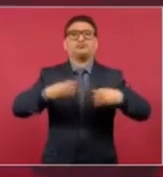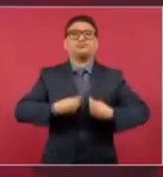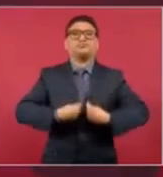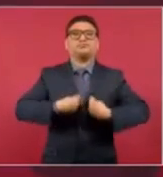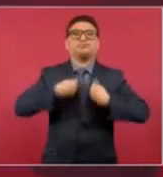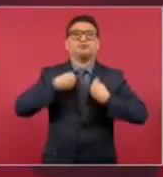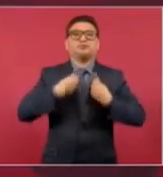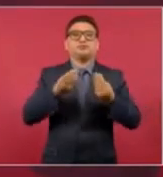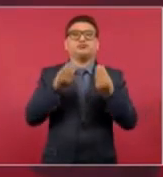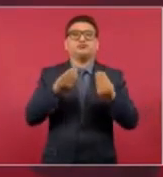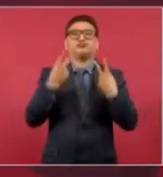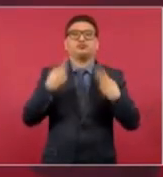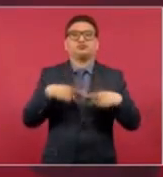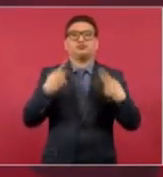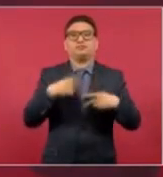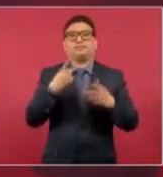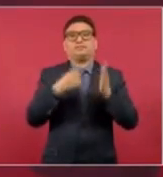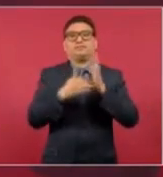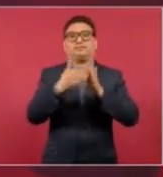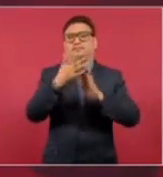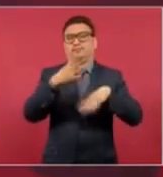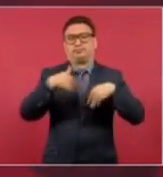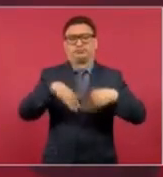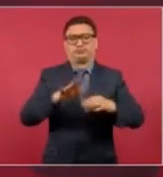de muchos miles